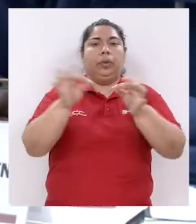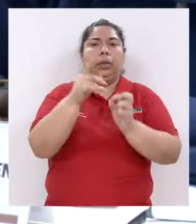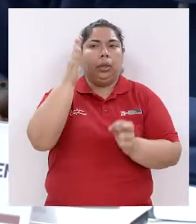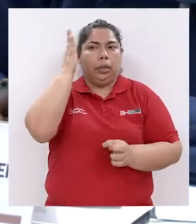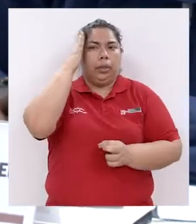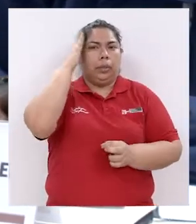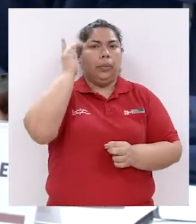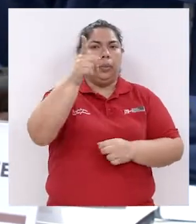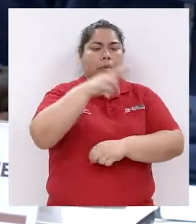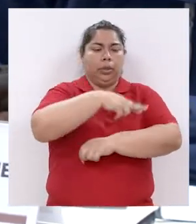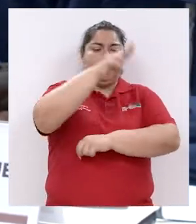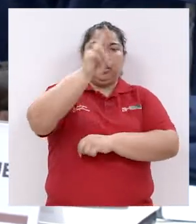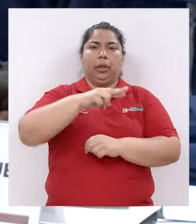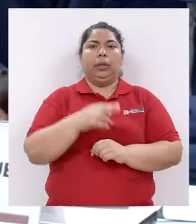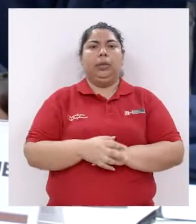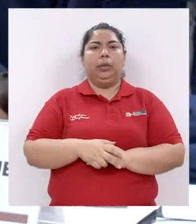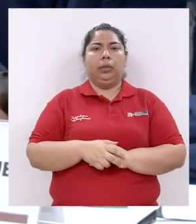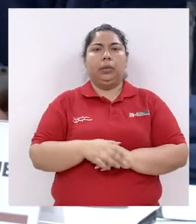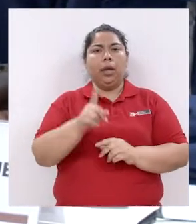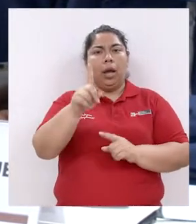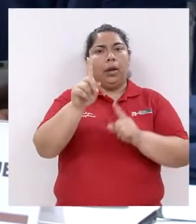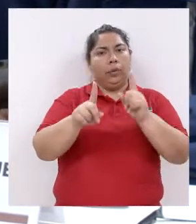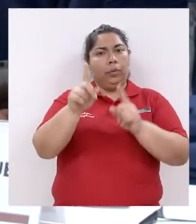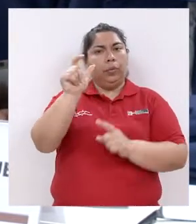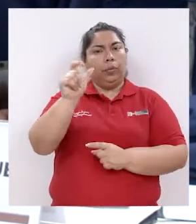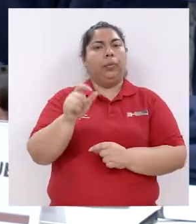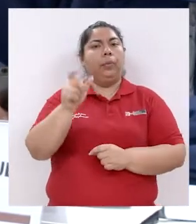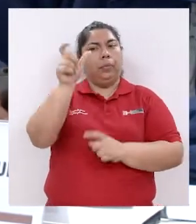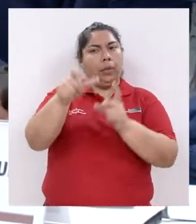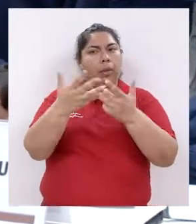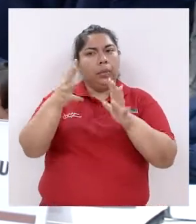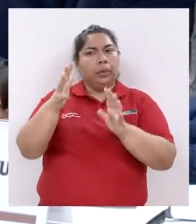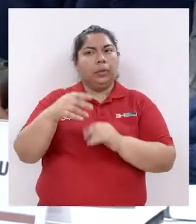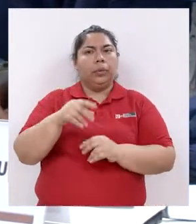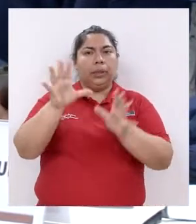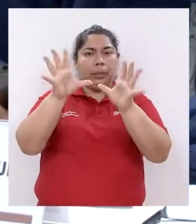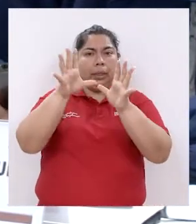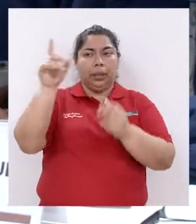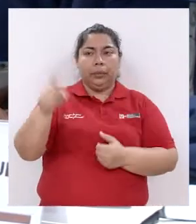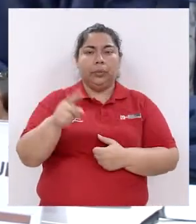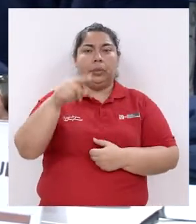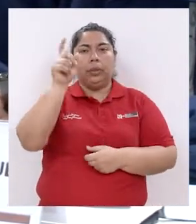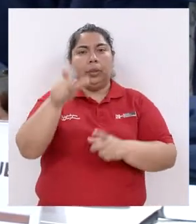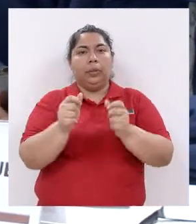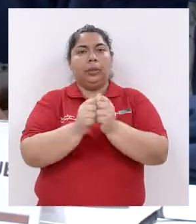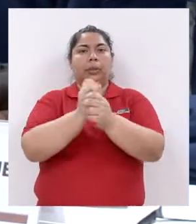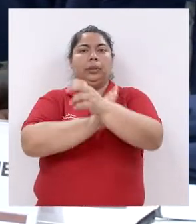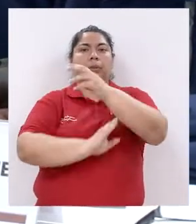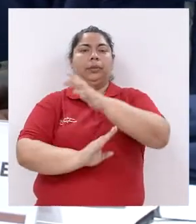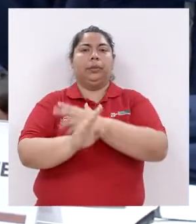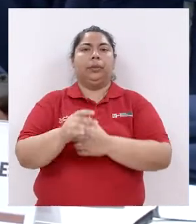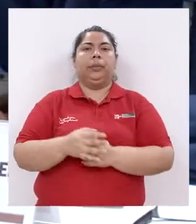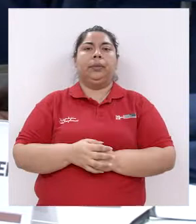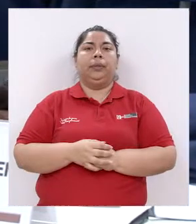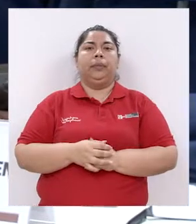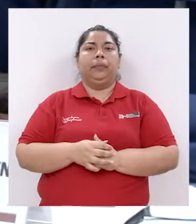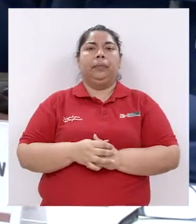que sepamos en nuestras regiones, hay un promedio nacional de este 10% de personas con